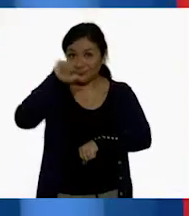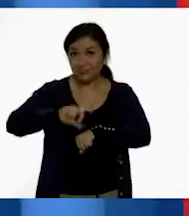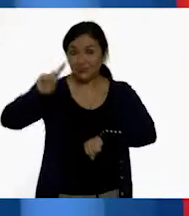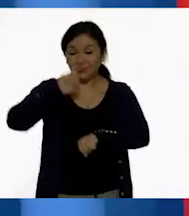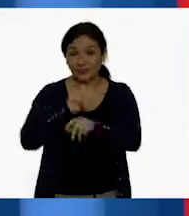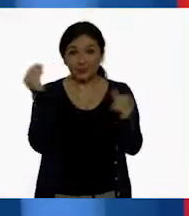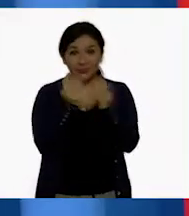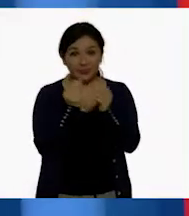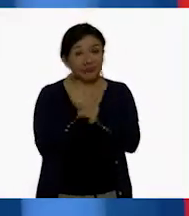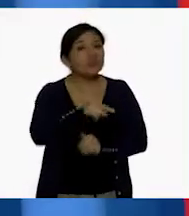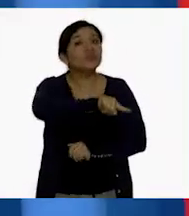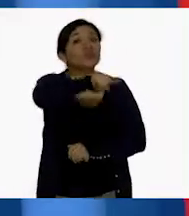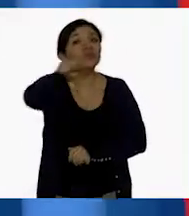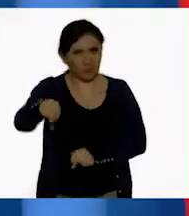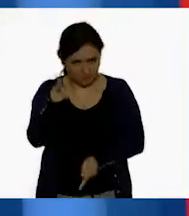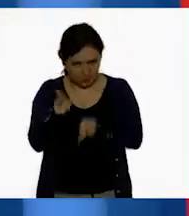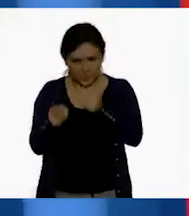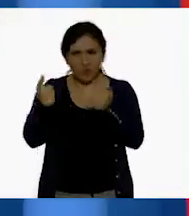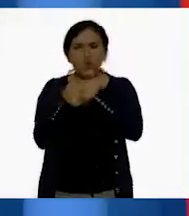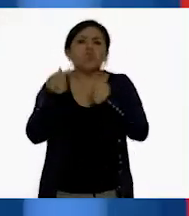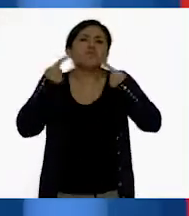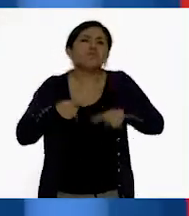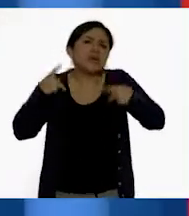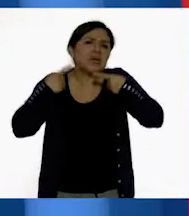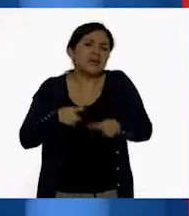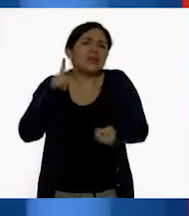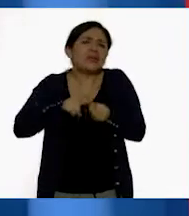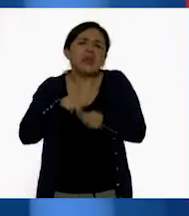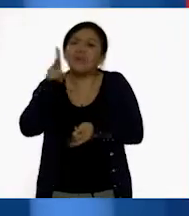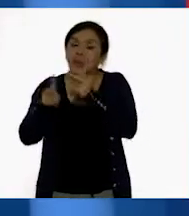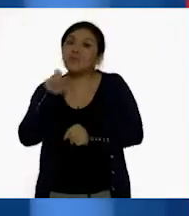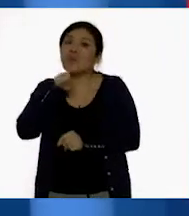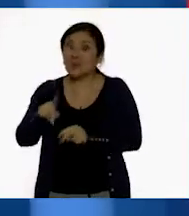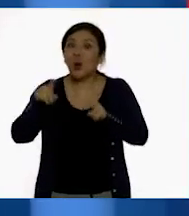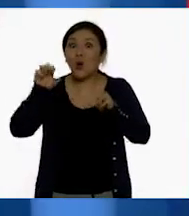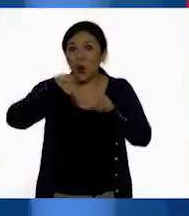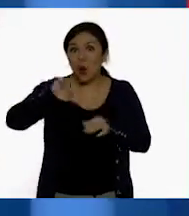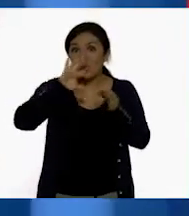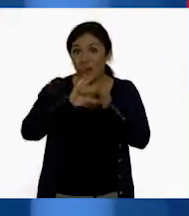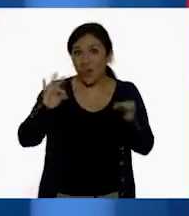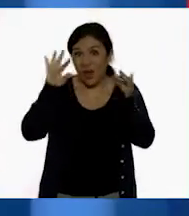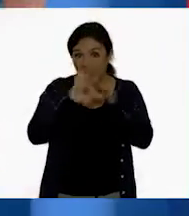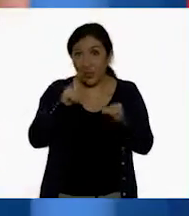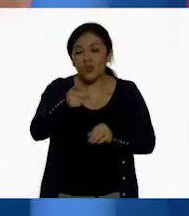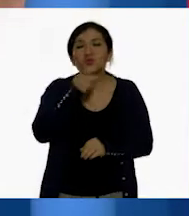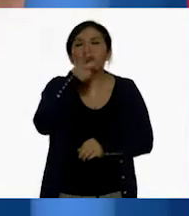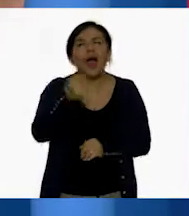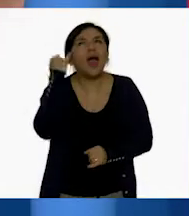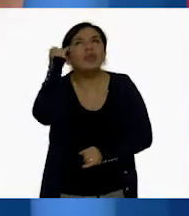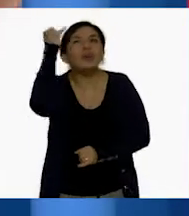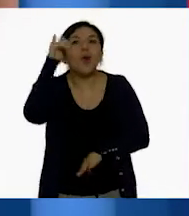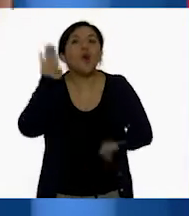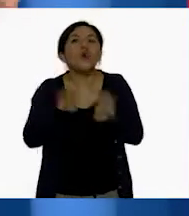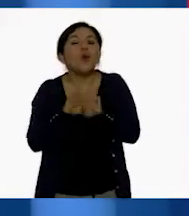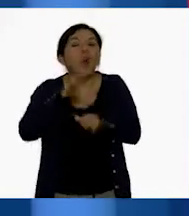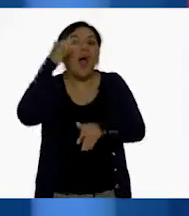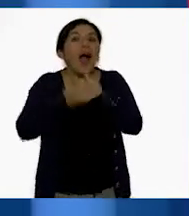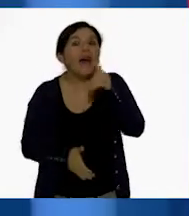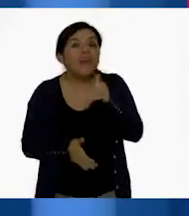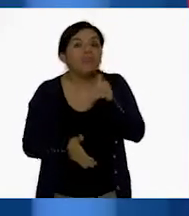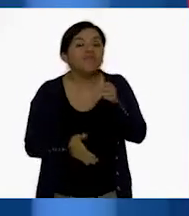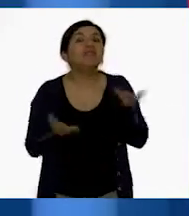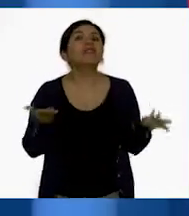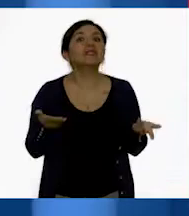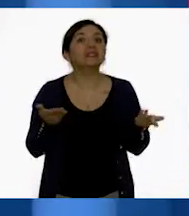sesión, ustedes platiquen con alguien sobre este cuento. Pero ahora denle el final que ustedes quieran. ¿Qué equipo